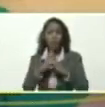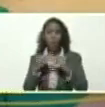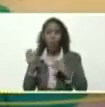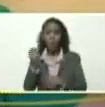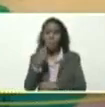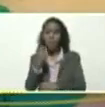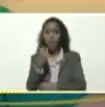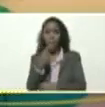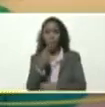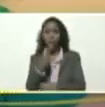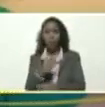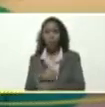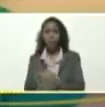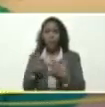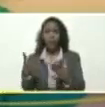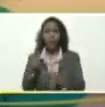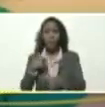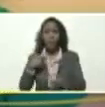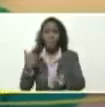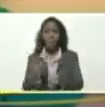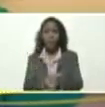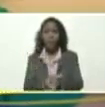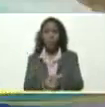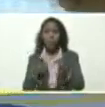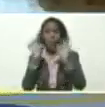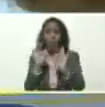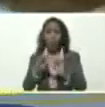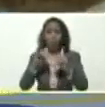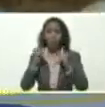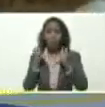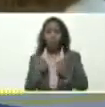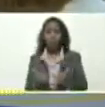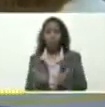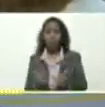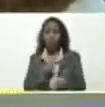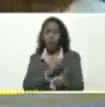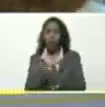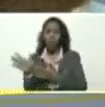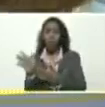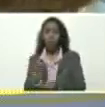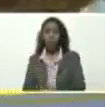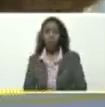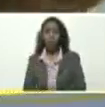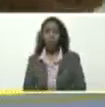medicamentos que me suministraron de manera inmediata fue gratuito.